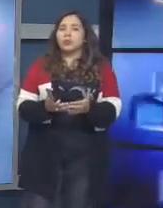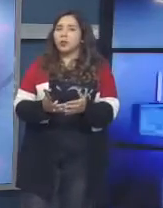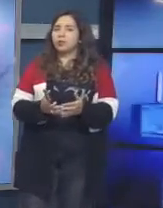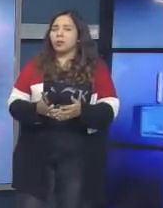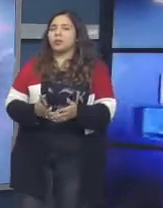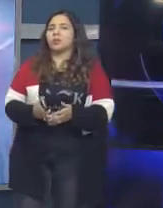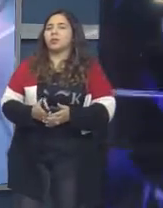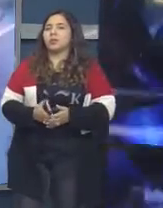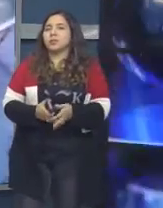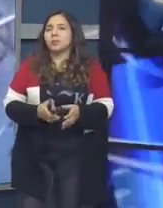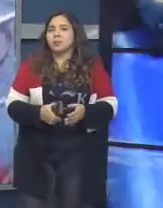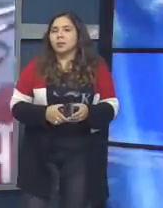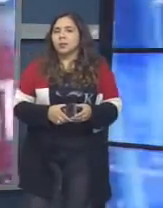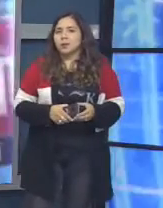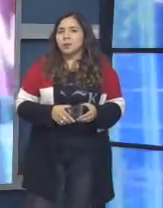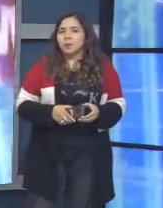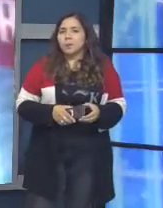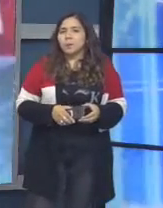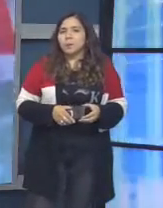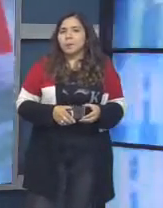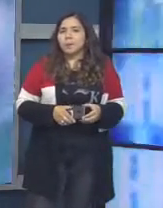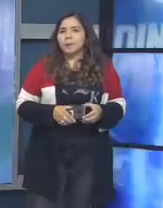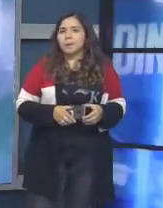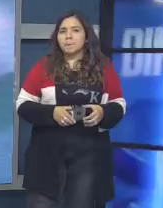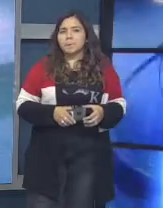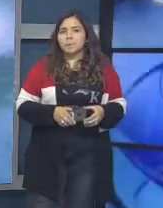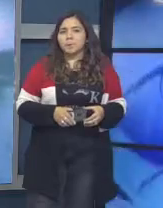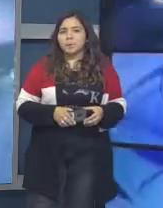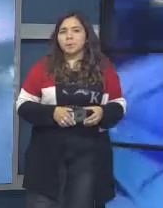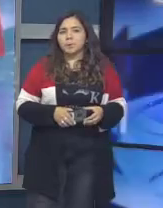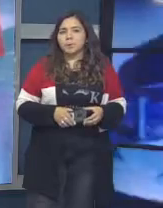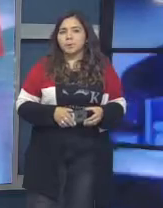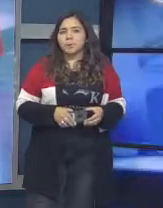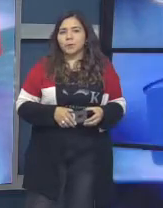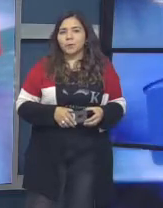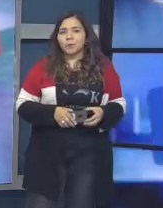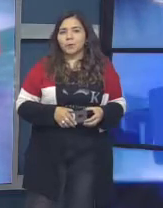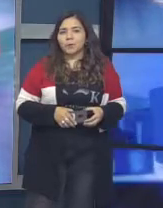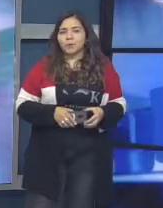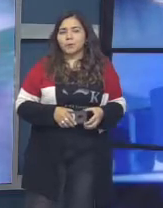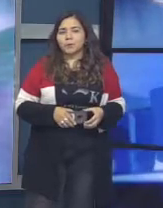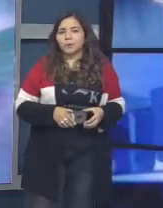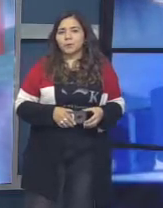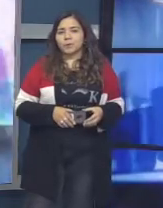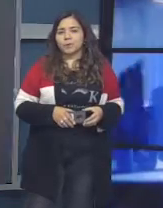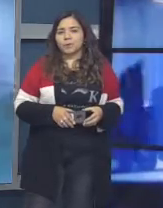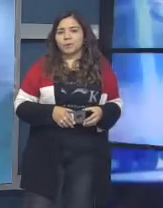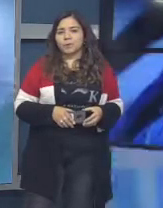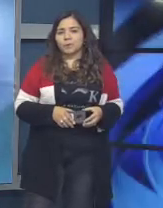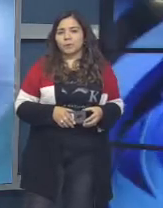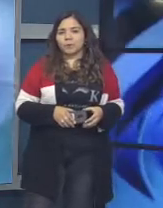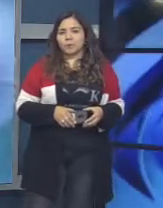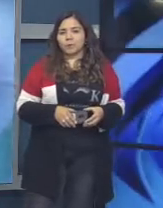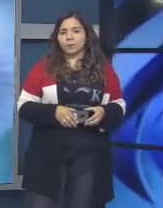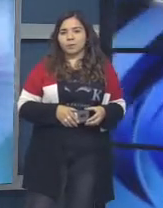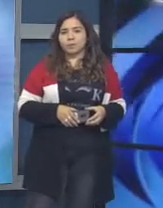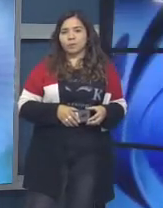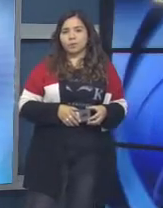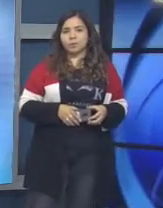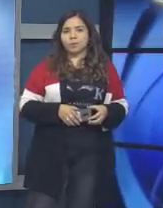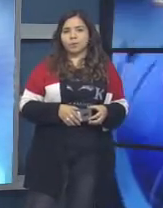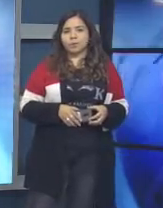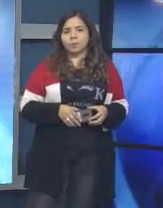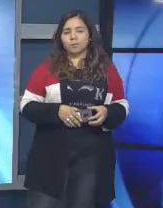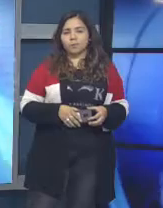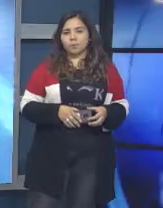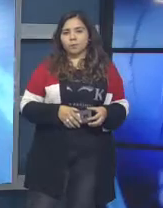con respecto a esto ustedes? Y mirá, y estamos exactamente en la misma situación. Se están reprogramando todos